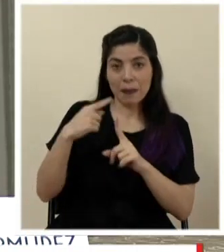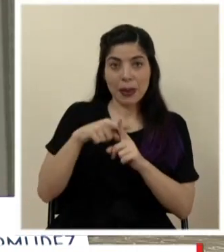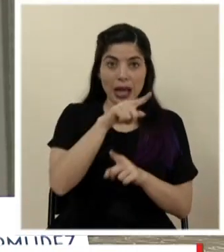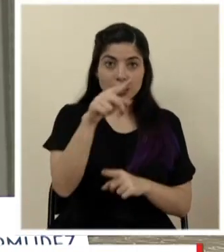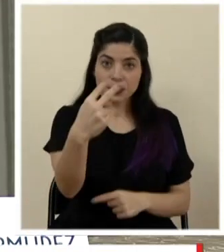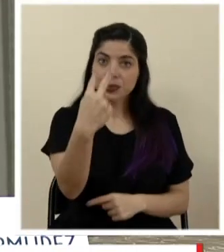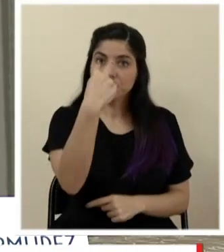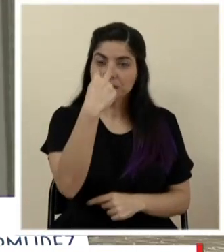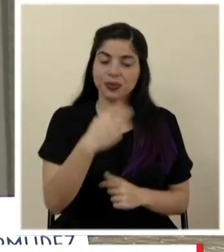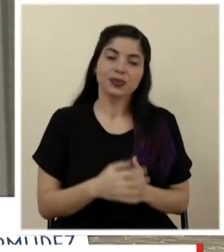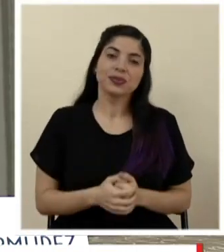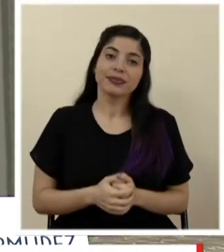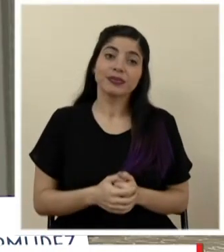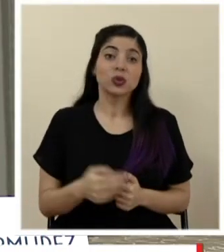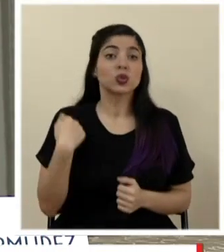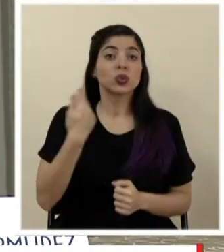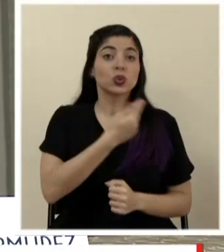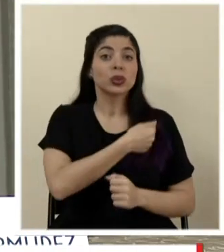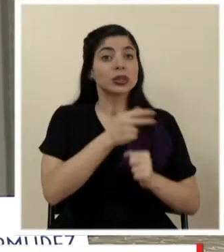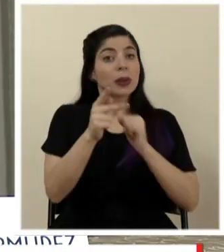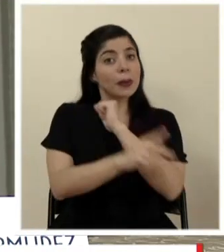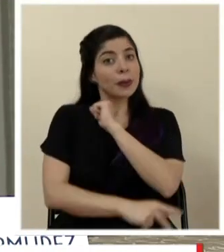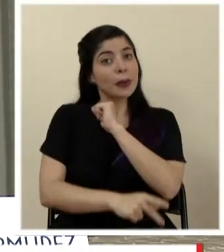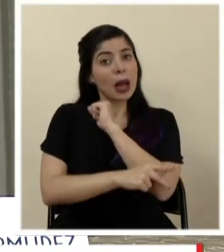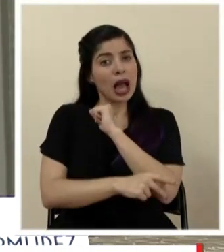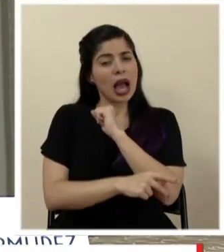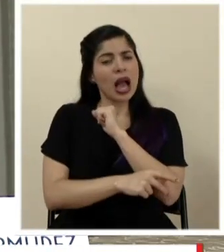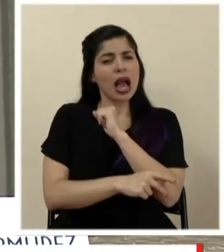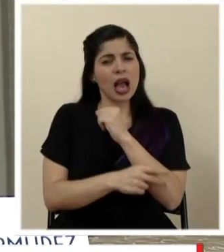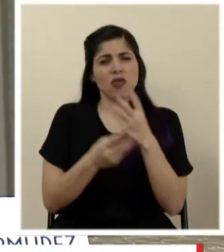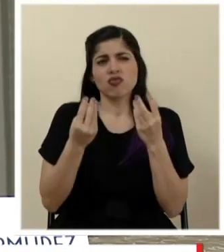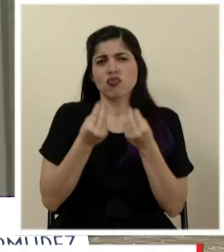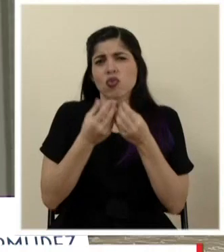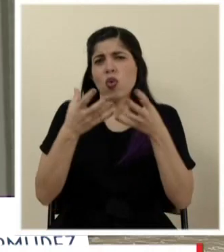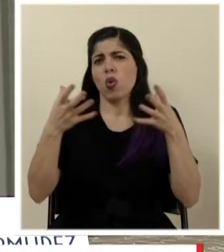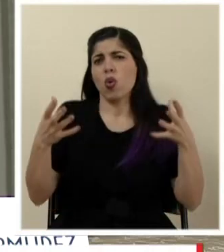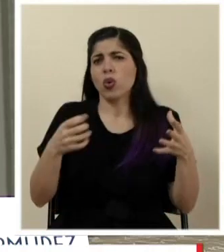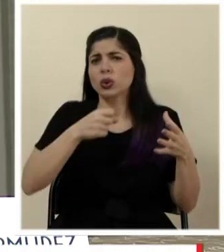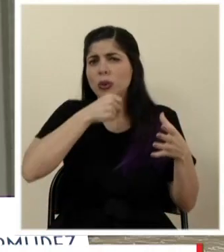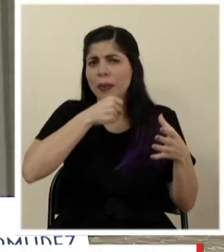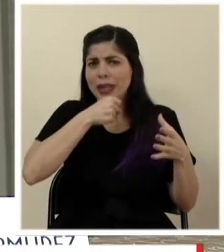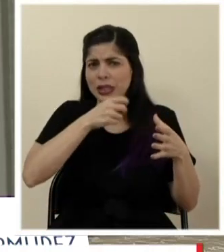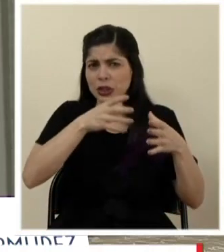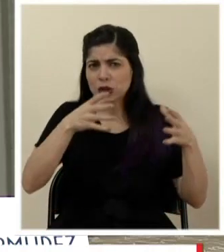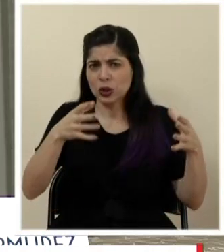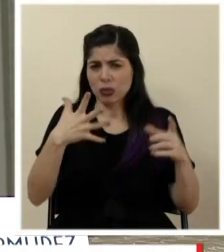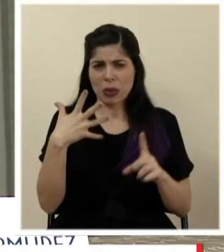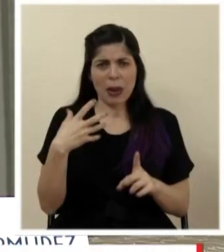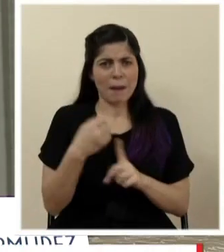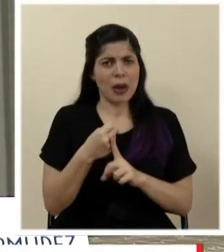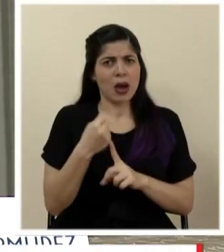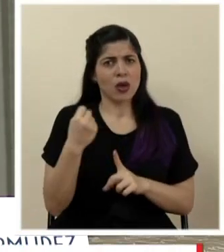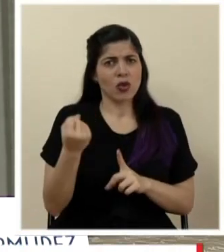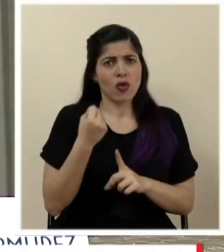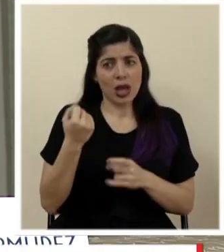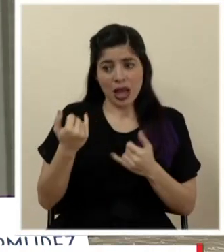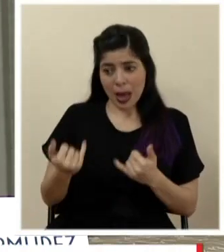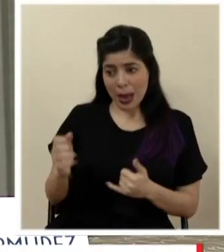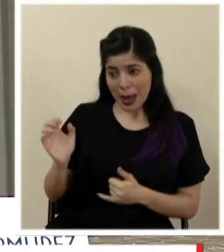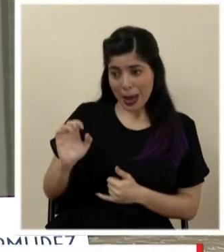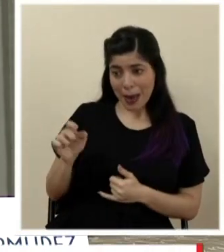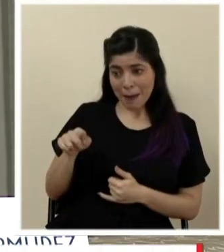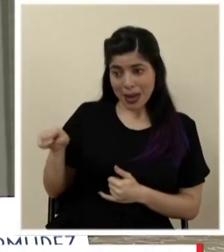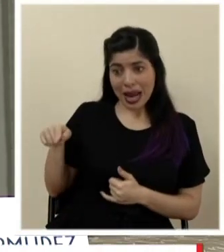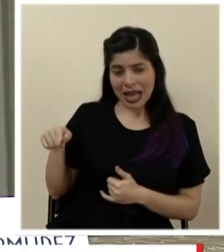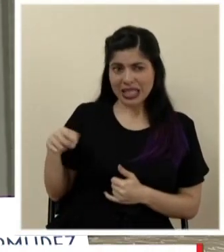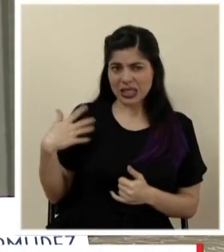sus hogares. Nuestro país ha envejecido aceleradamente. El impacto diferenciado que esta emergencia genera sobre